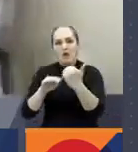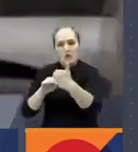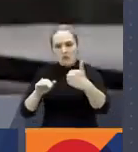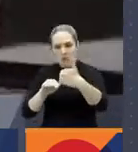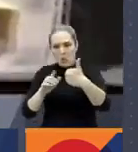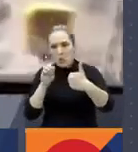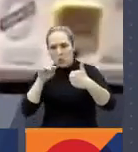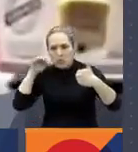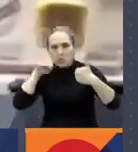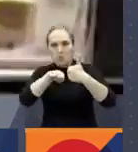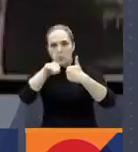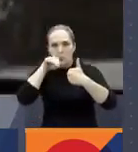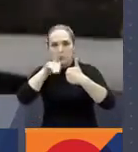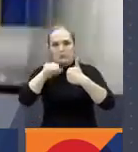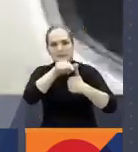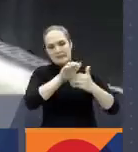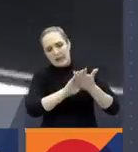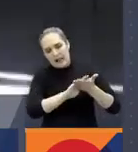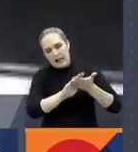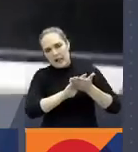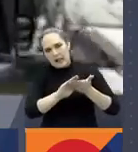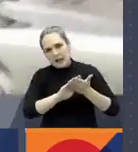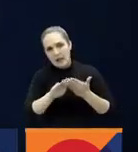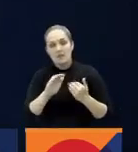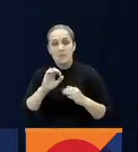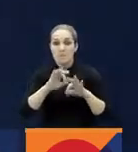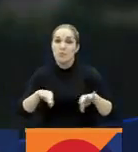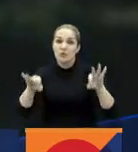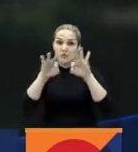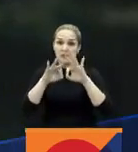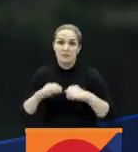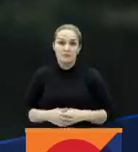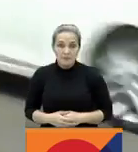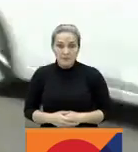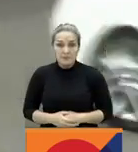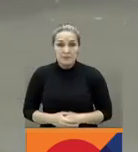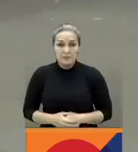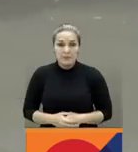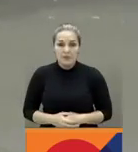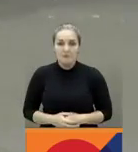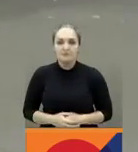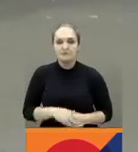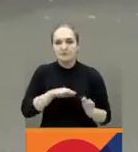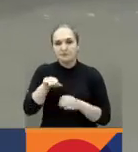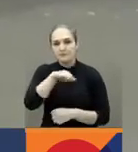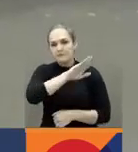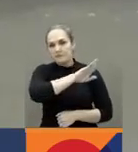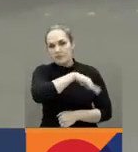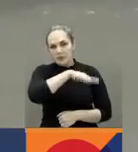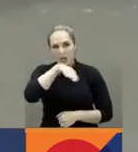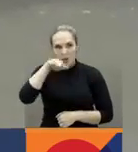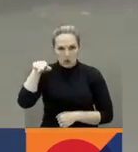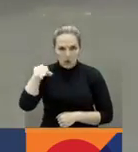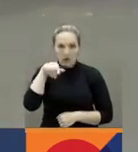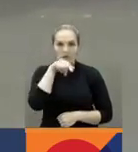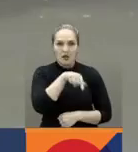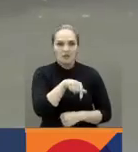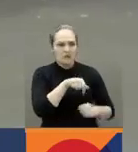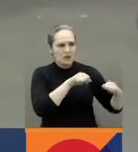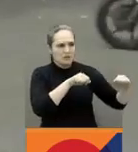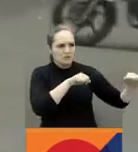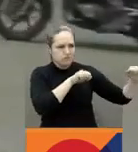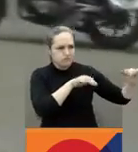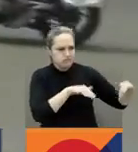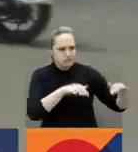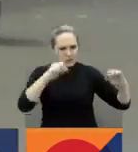la movilidad en esta importante vía nacional. En Antioquia, el Dagran reportó al menos 8 movimientos en